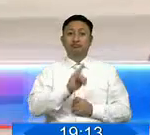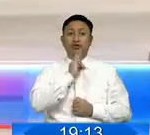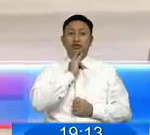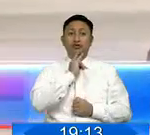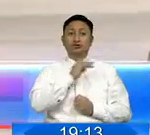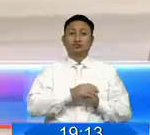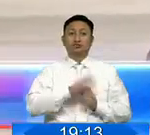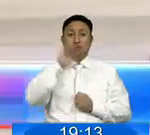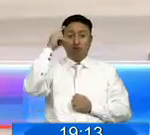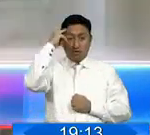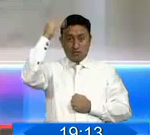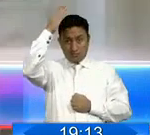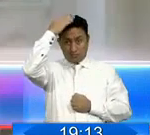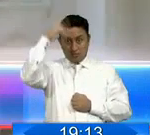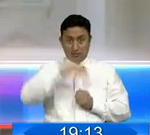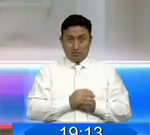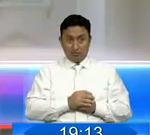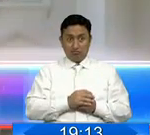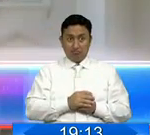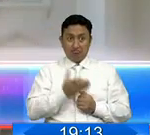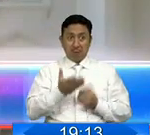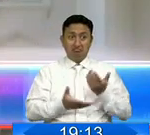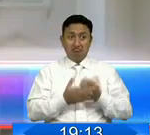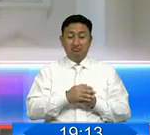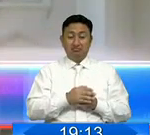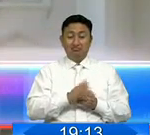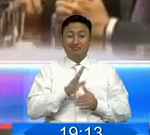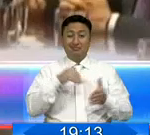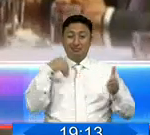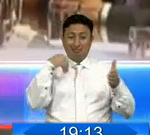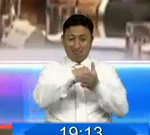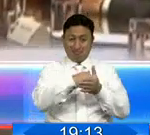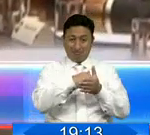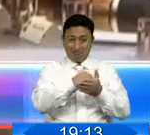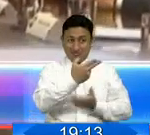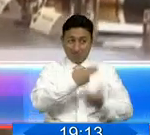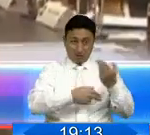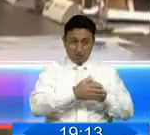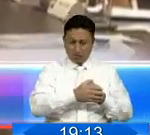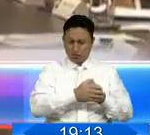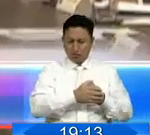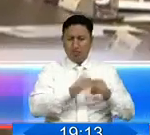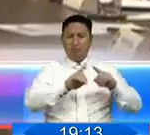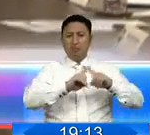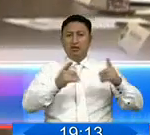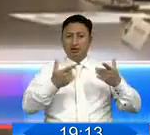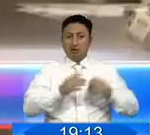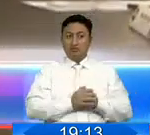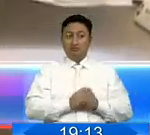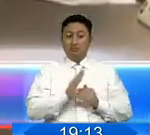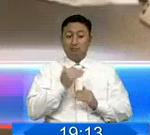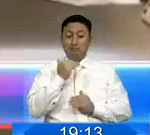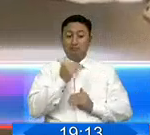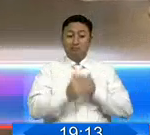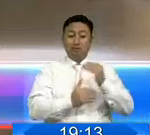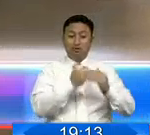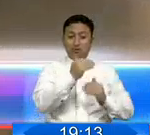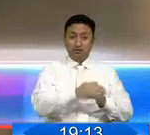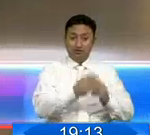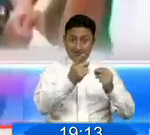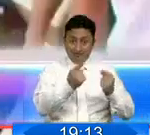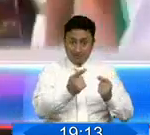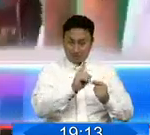con el gobierno de Donald Trump podría parecer que dificultaría una negociación. Sin embargo, se aclara que el proceso no sería